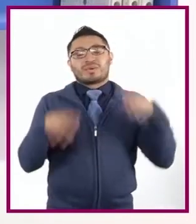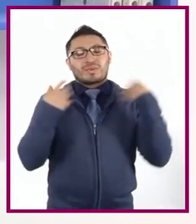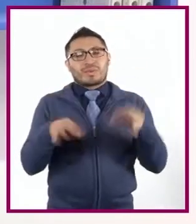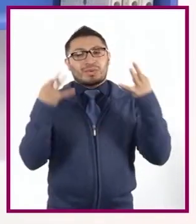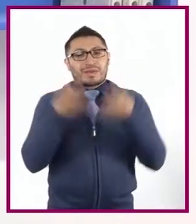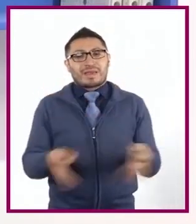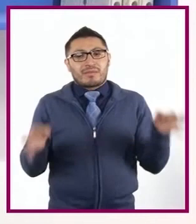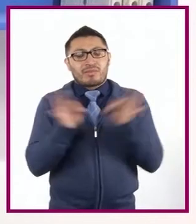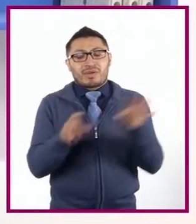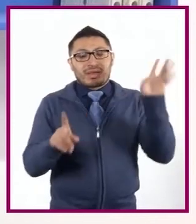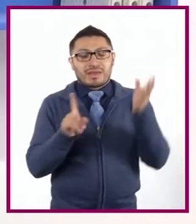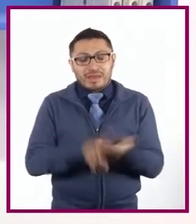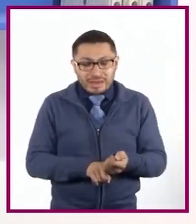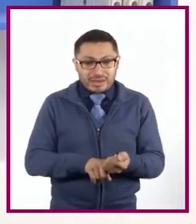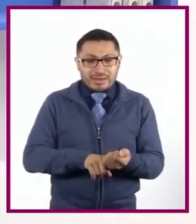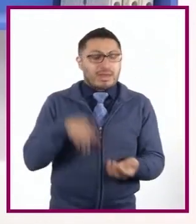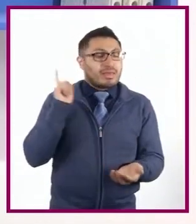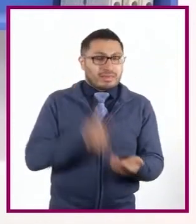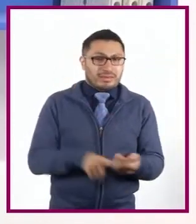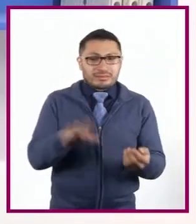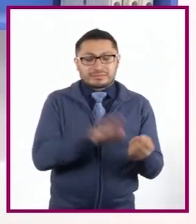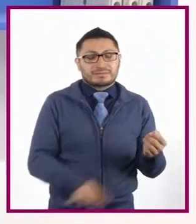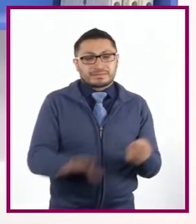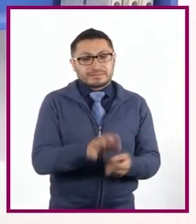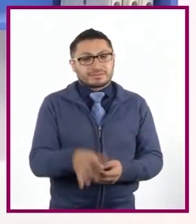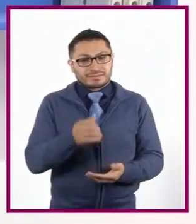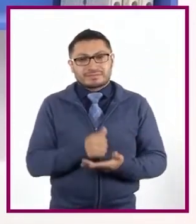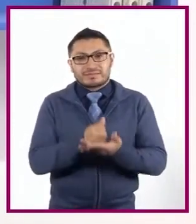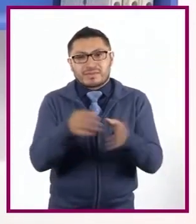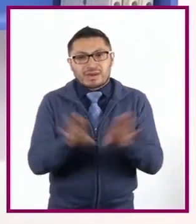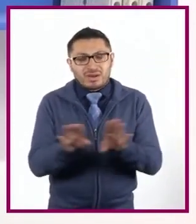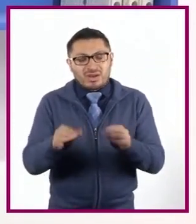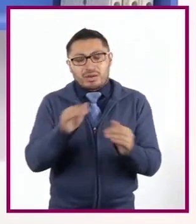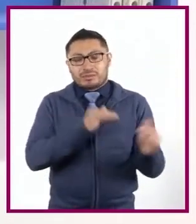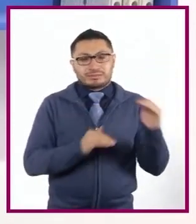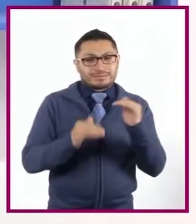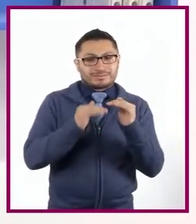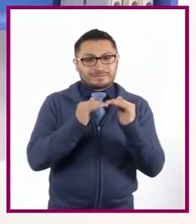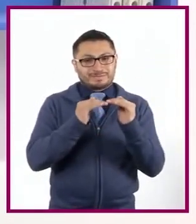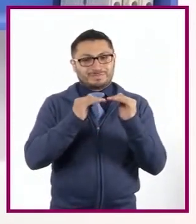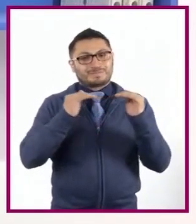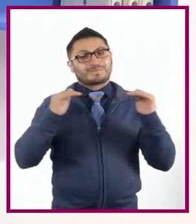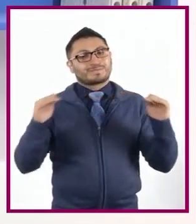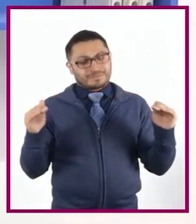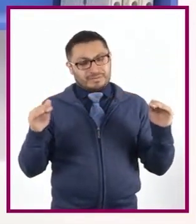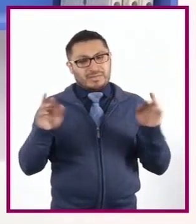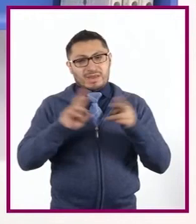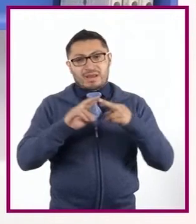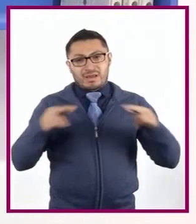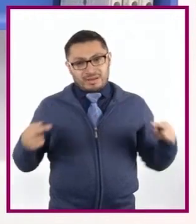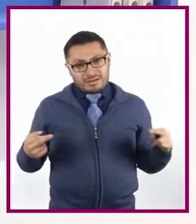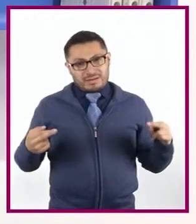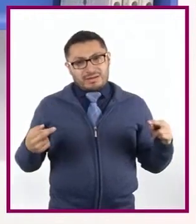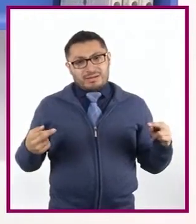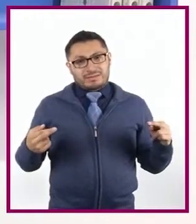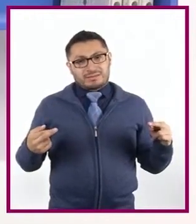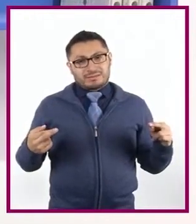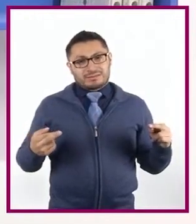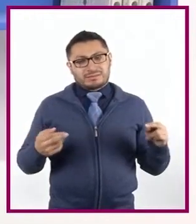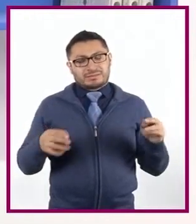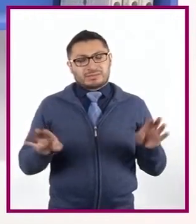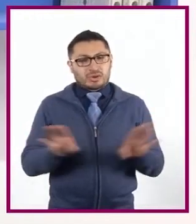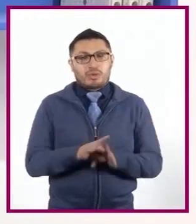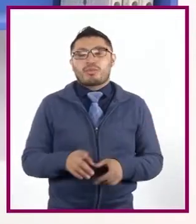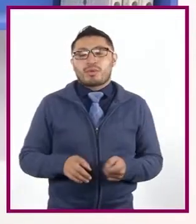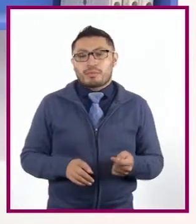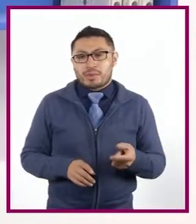el ecosistema que permite que se conserve un equilibrio en los recursos que son